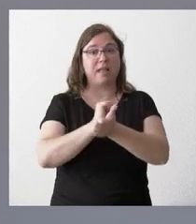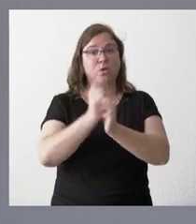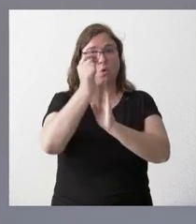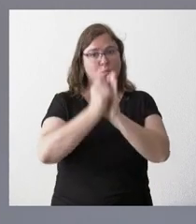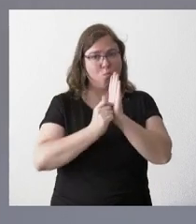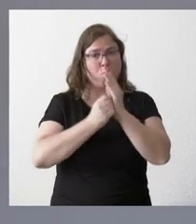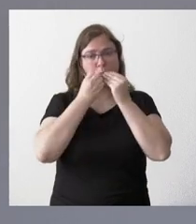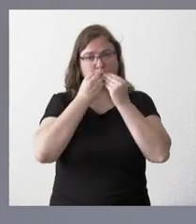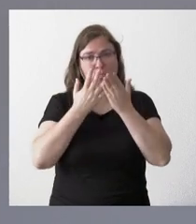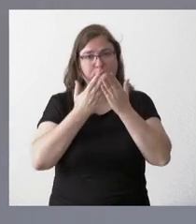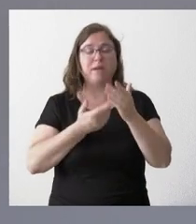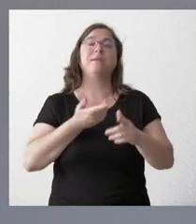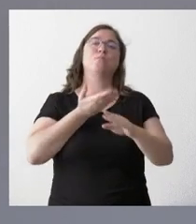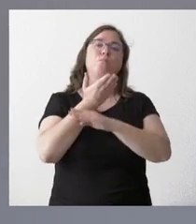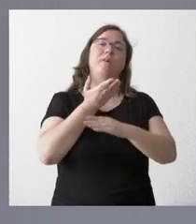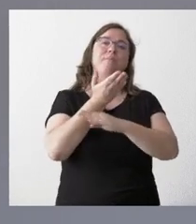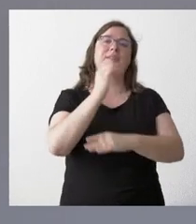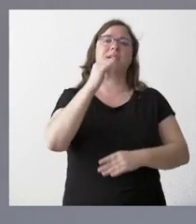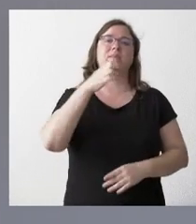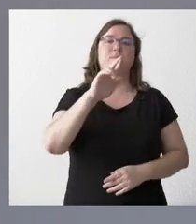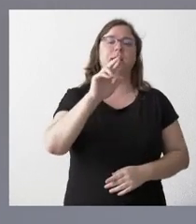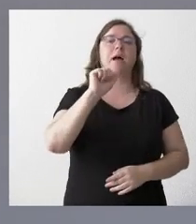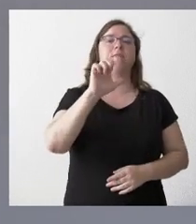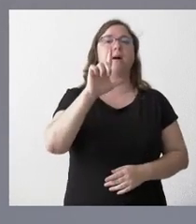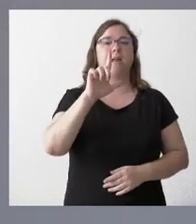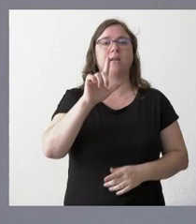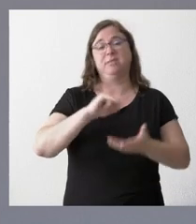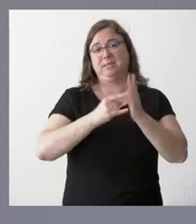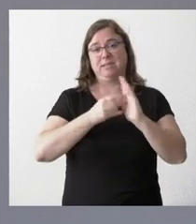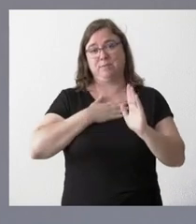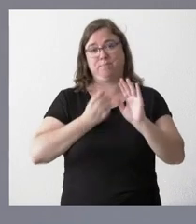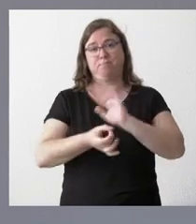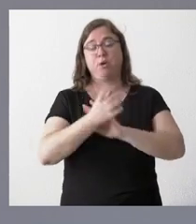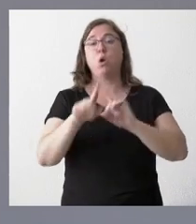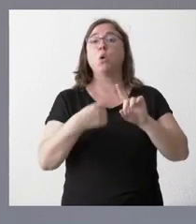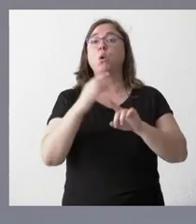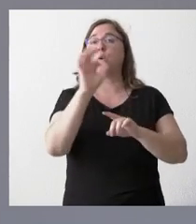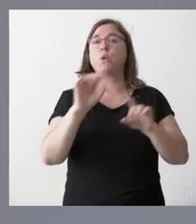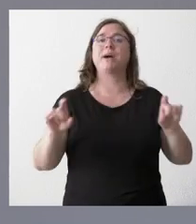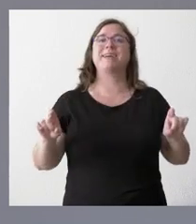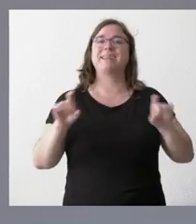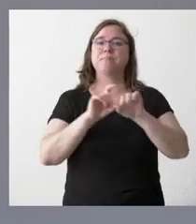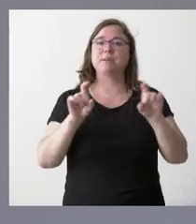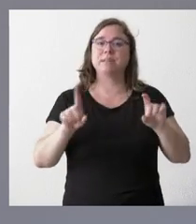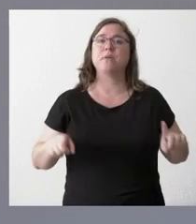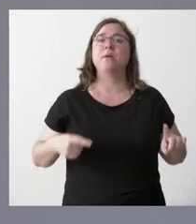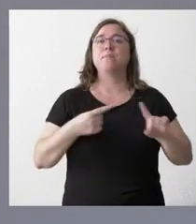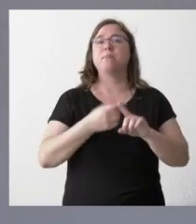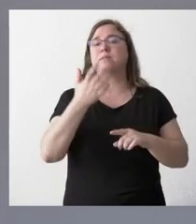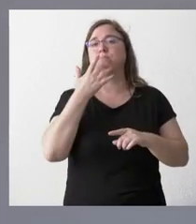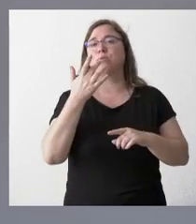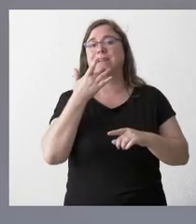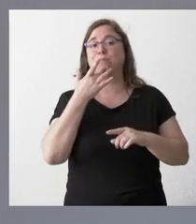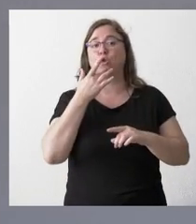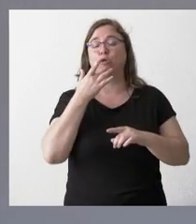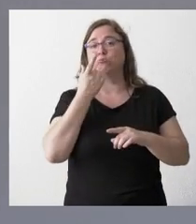financieras puede acudir a Iberaval a través del mecanismo que hemos establecido, o una empresa, por ejemplo, que a la vez tiene previsto hacer una inversión en ese